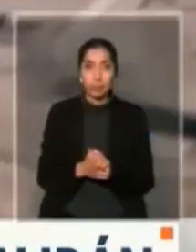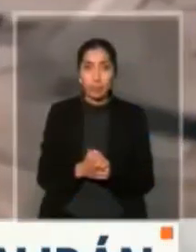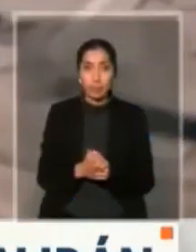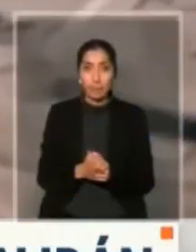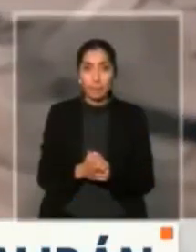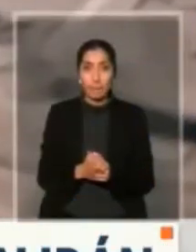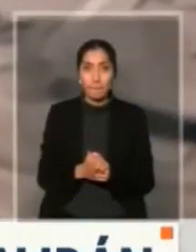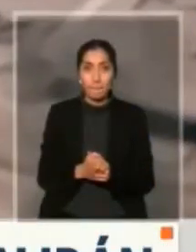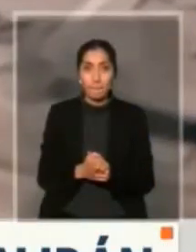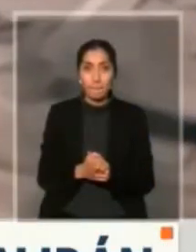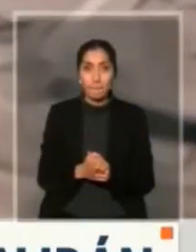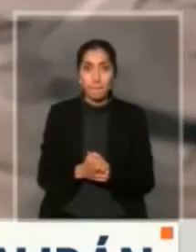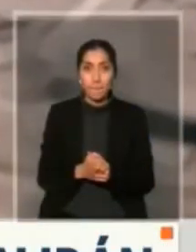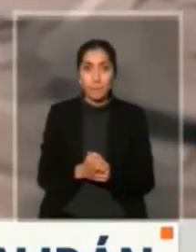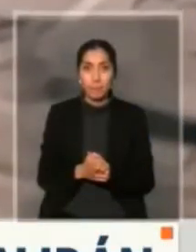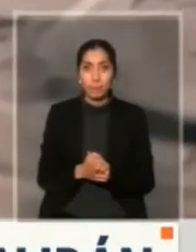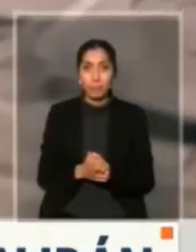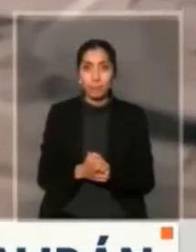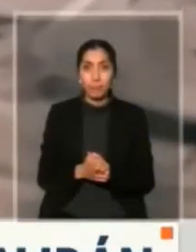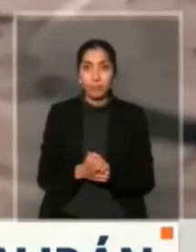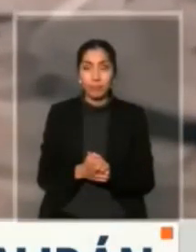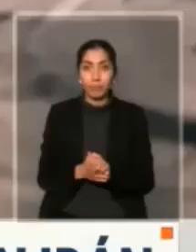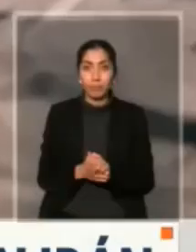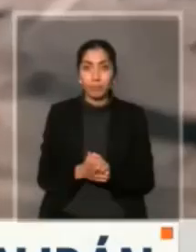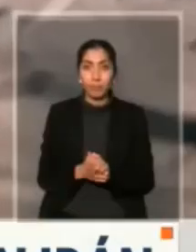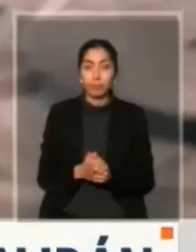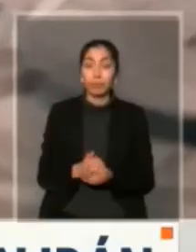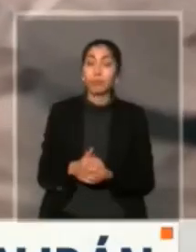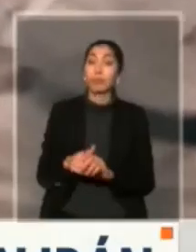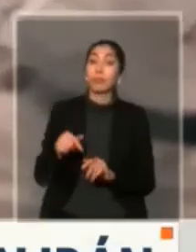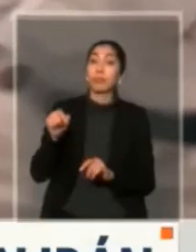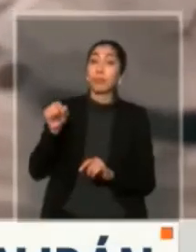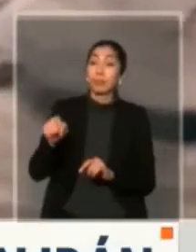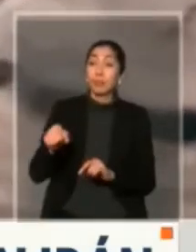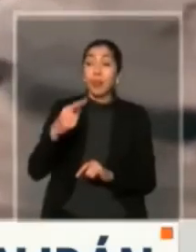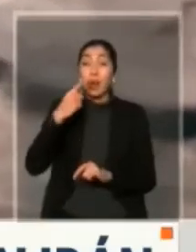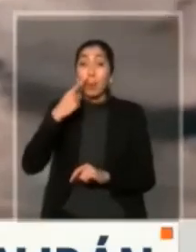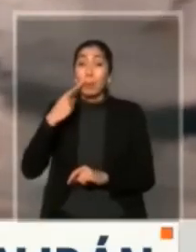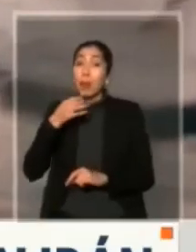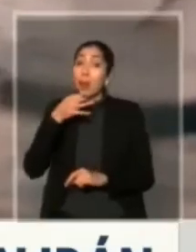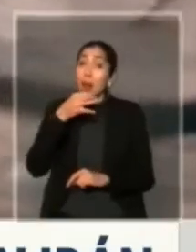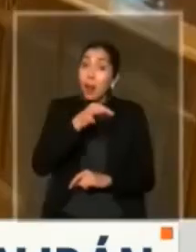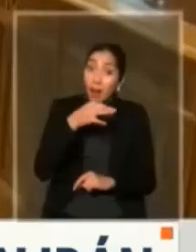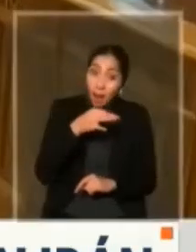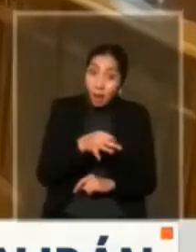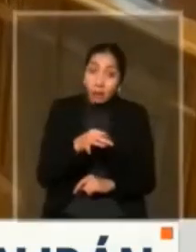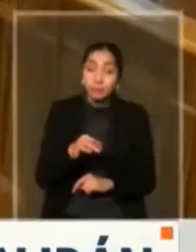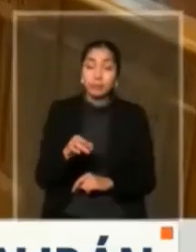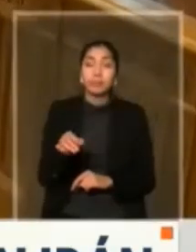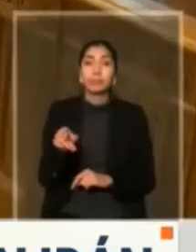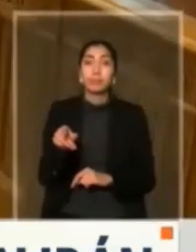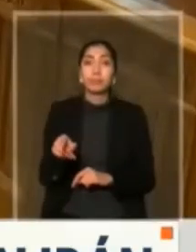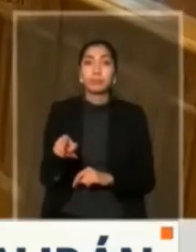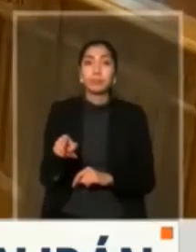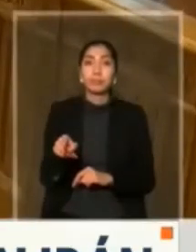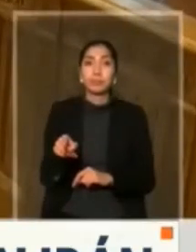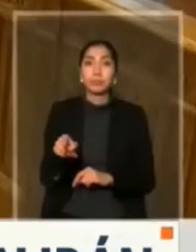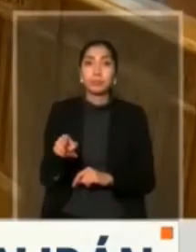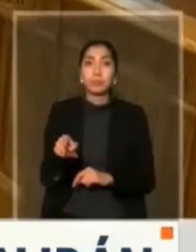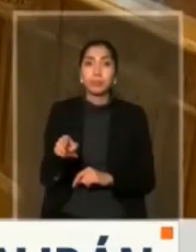el pasado demostraron, por un lado, las capitulaciones y por otro lado, los